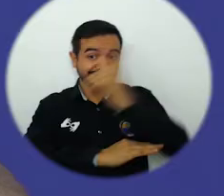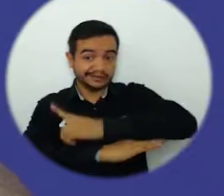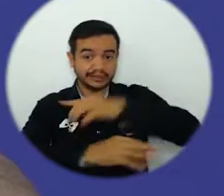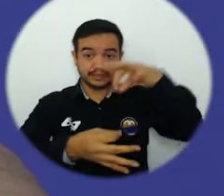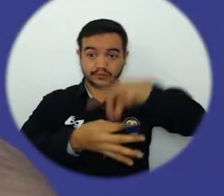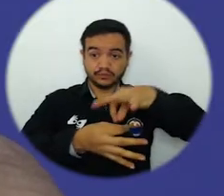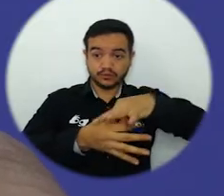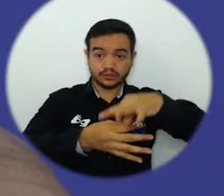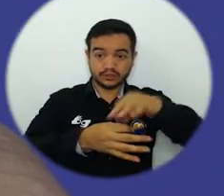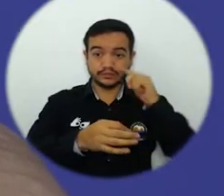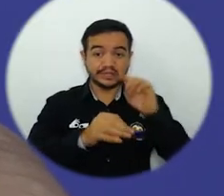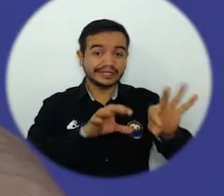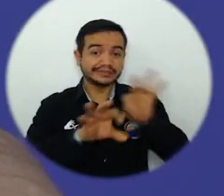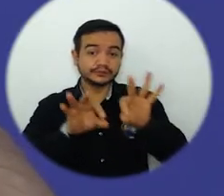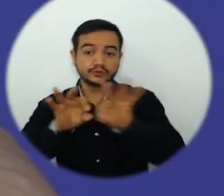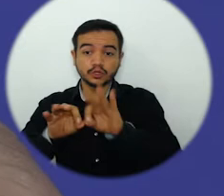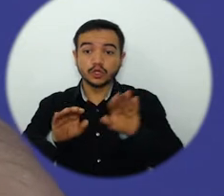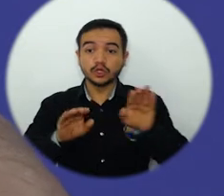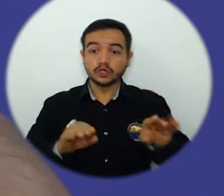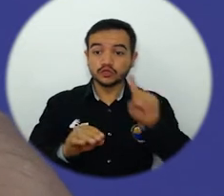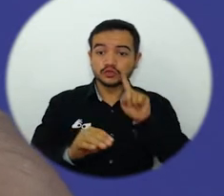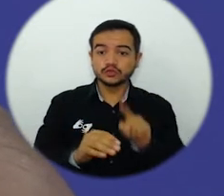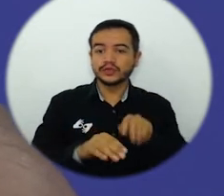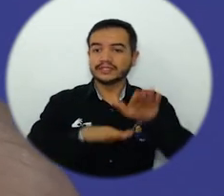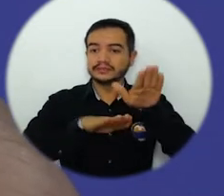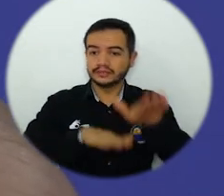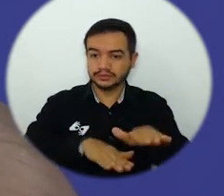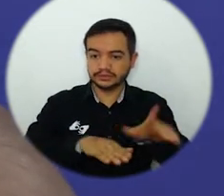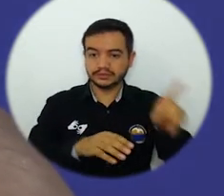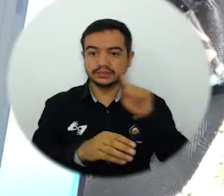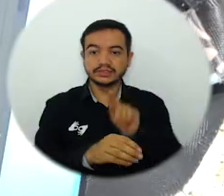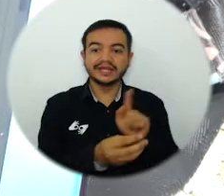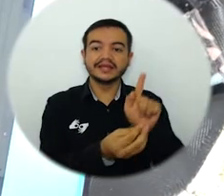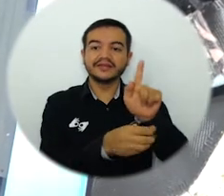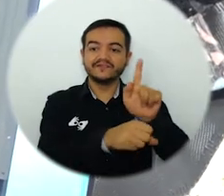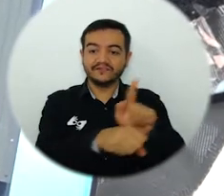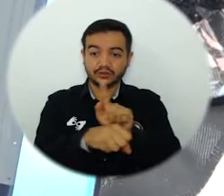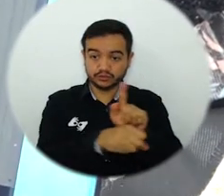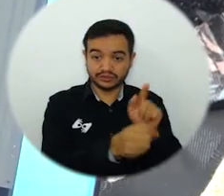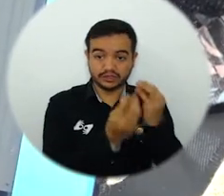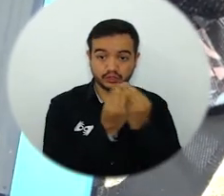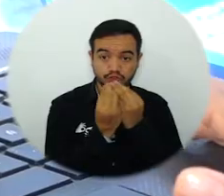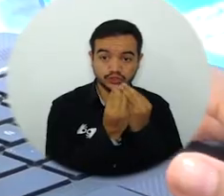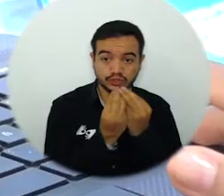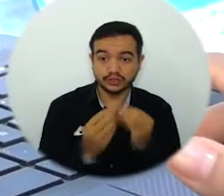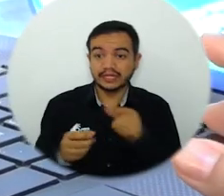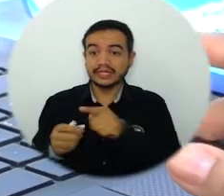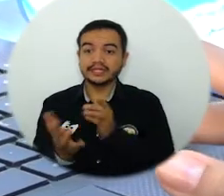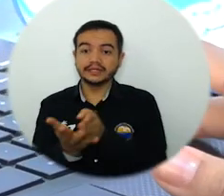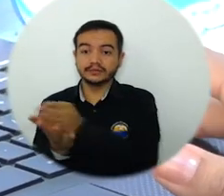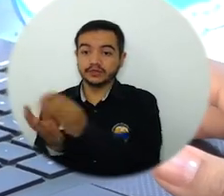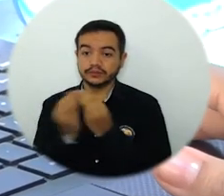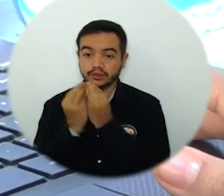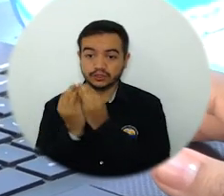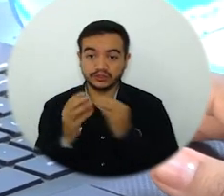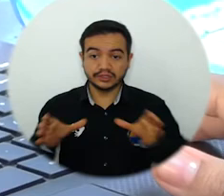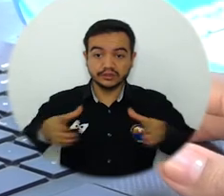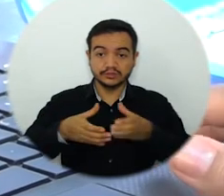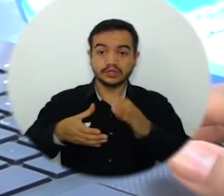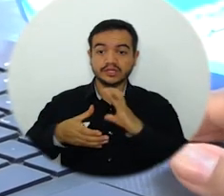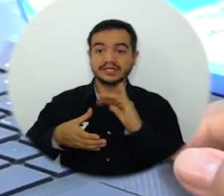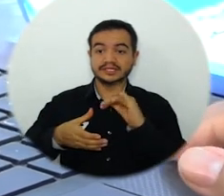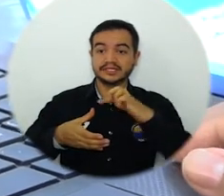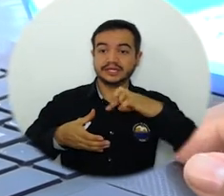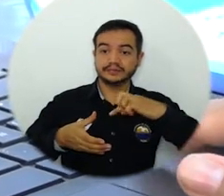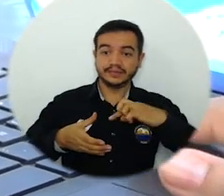cancelación de la jornada de votación virtual de la elección de representantes ante los consejos de facultad, consejos de programa y comité interno